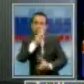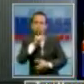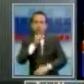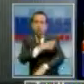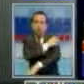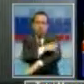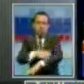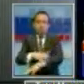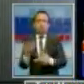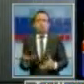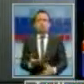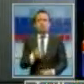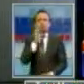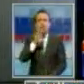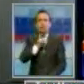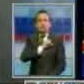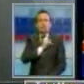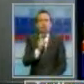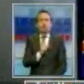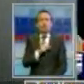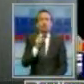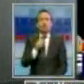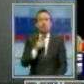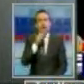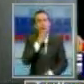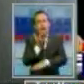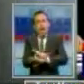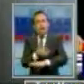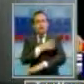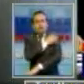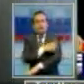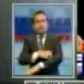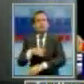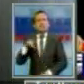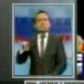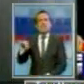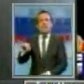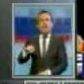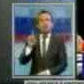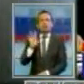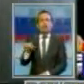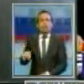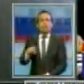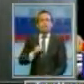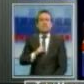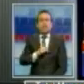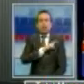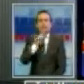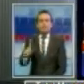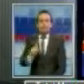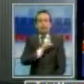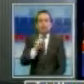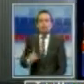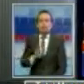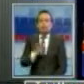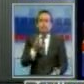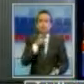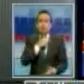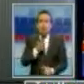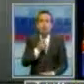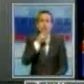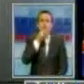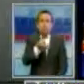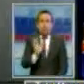están necesariamente en Santiago. No puedo dejar de preguntarle si hay gente tan capacitada en regiones, ¿por qué los senadores, candidatos senadores, tienen que ir de Santiago? Bueno, porque no hay ninguna persona que tuvo